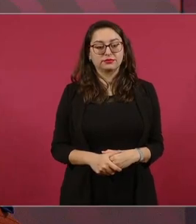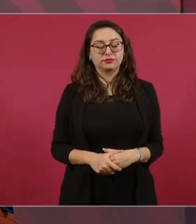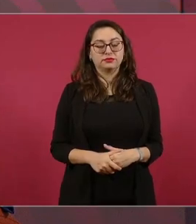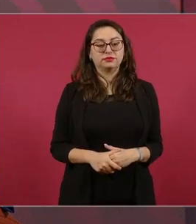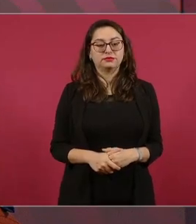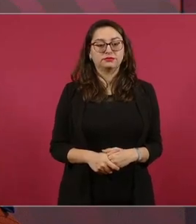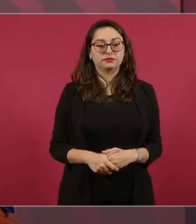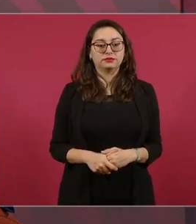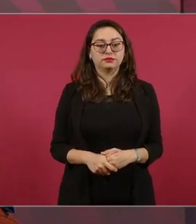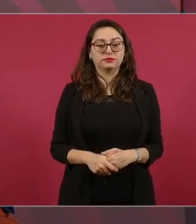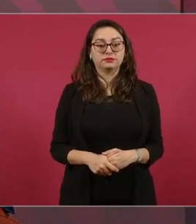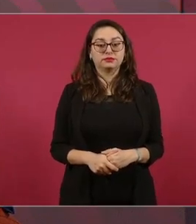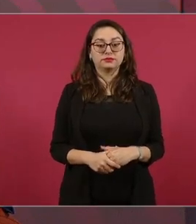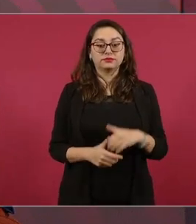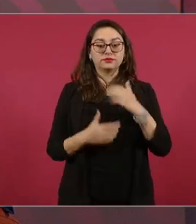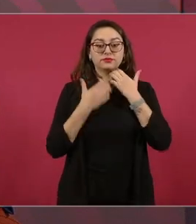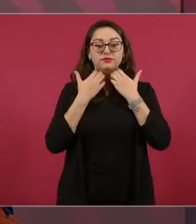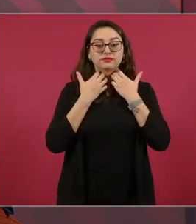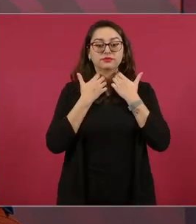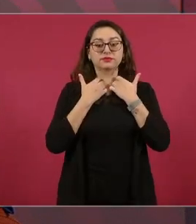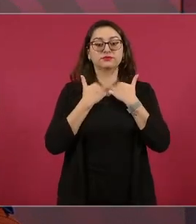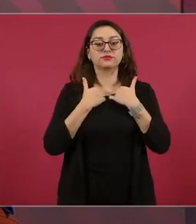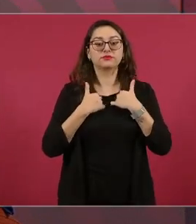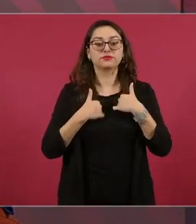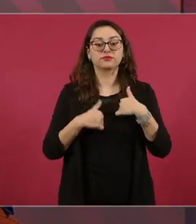Y luego ya se establece